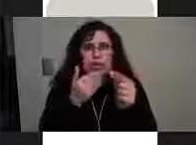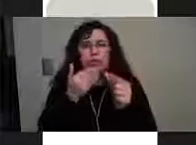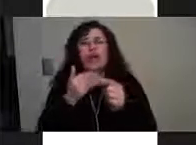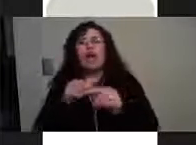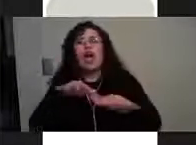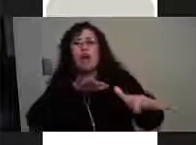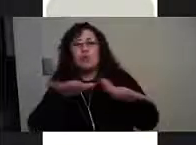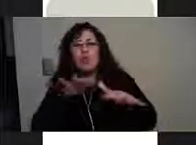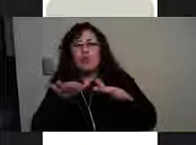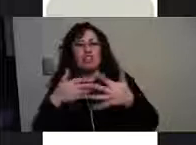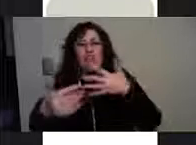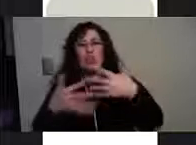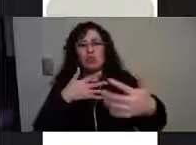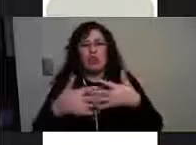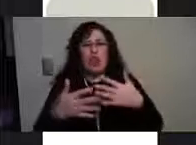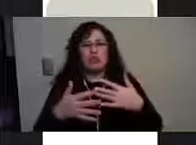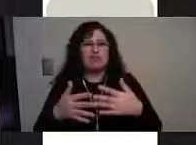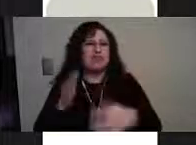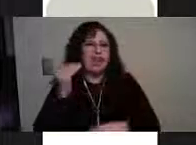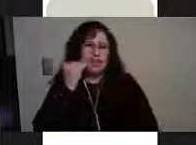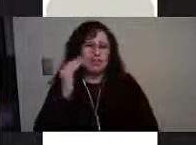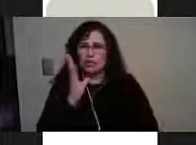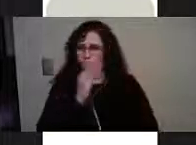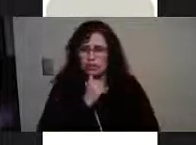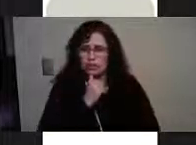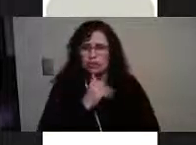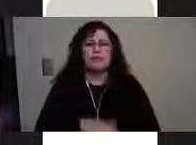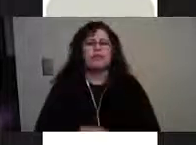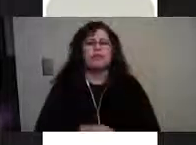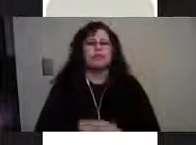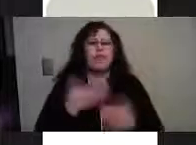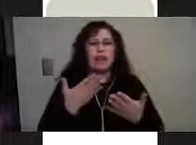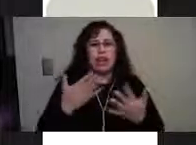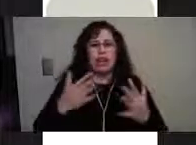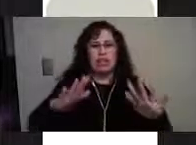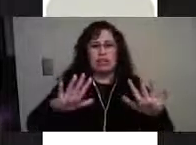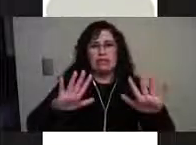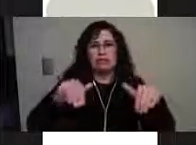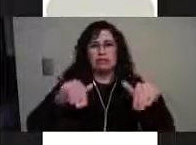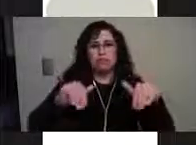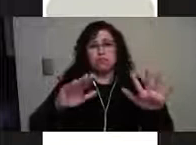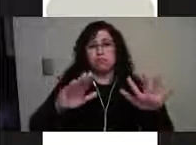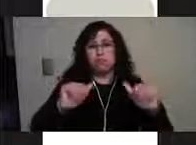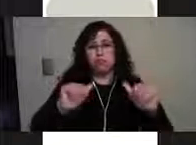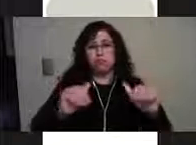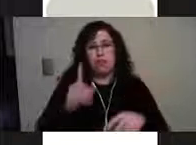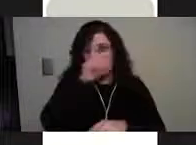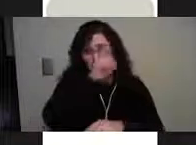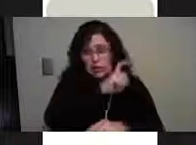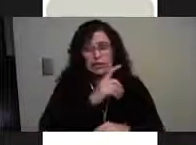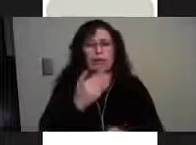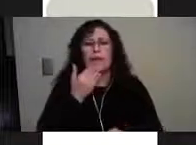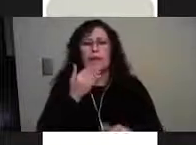movimiento espontáneo, ¿ya? Patrón flexor permanente en manos, ¿ya? Ausencia en niños de estos